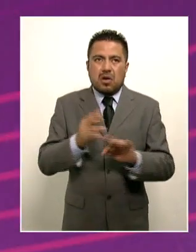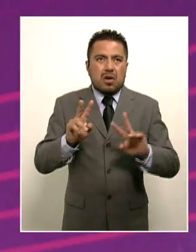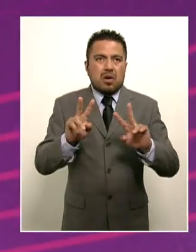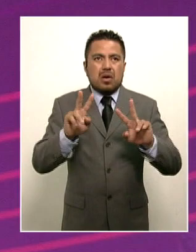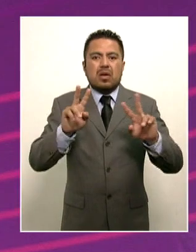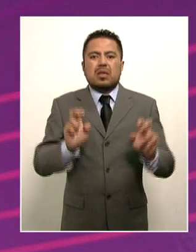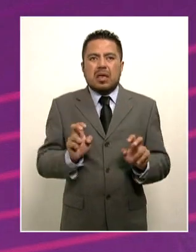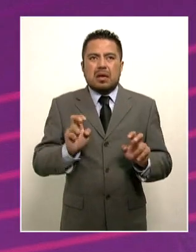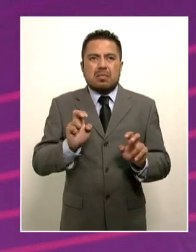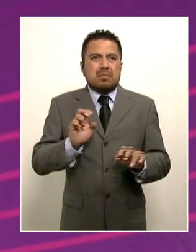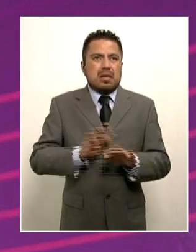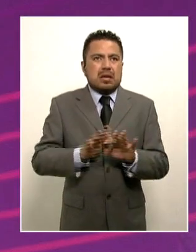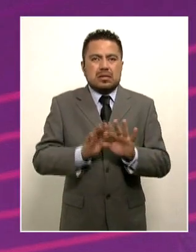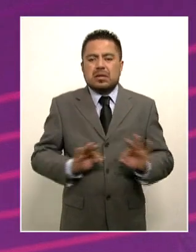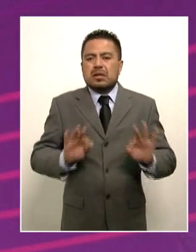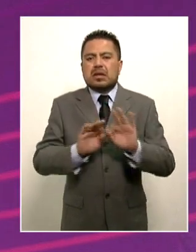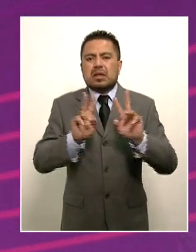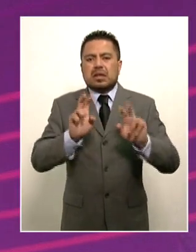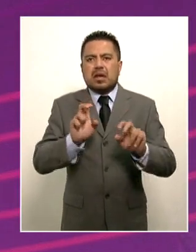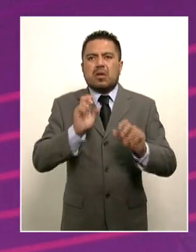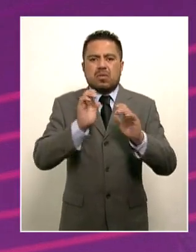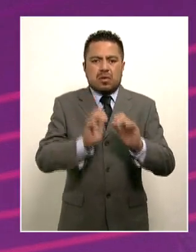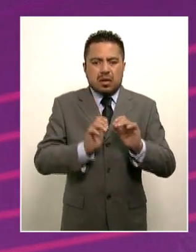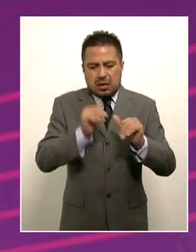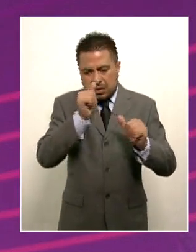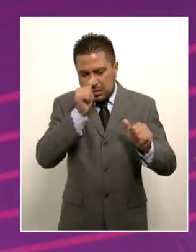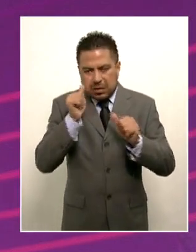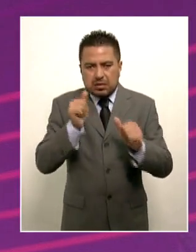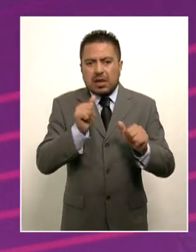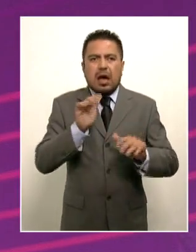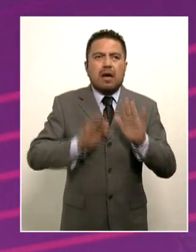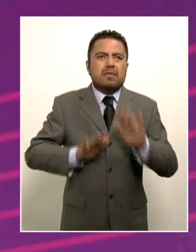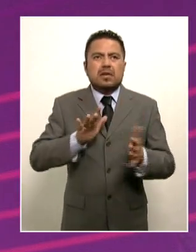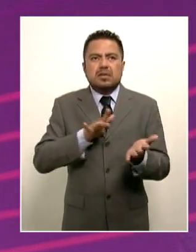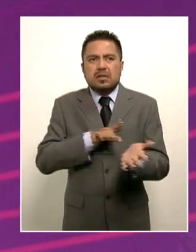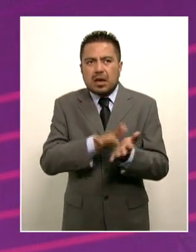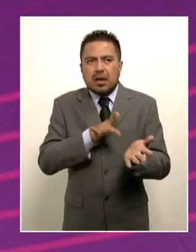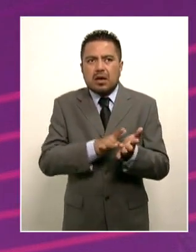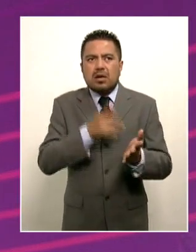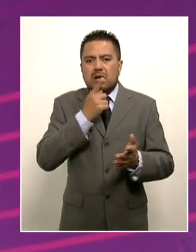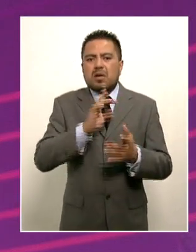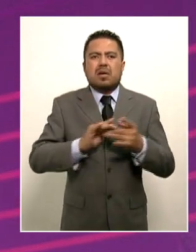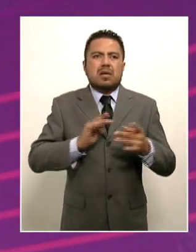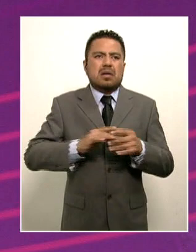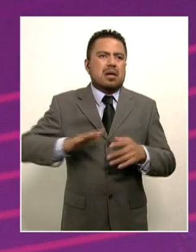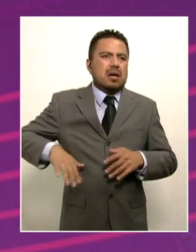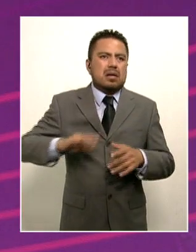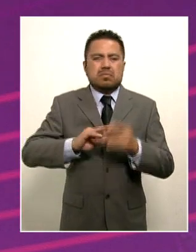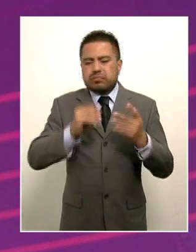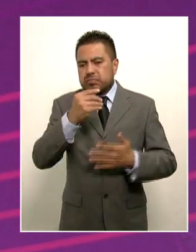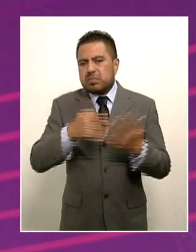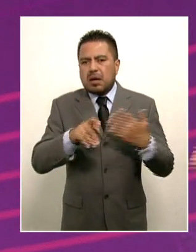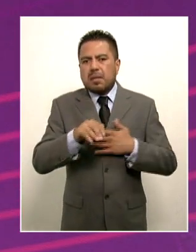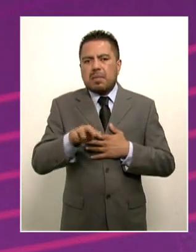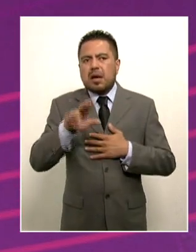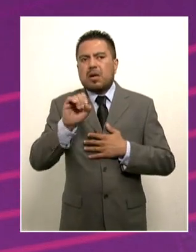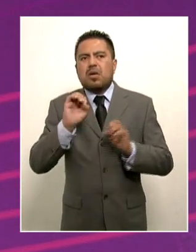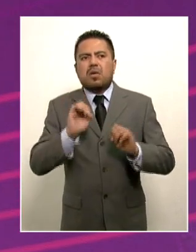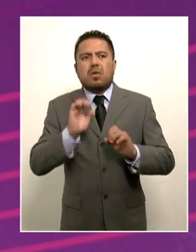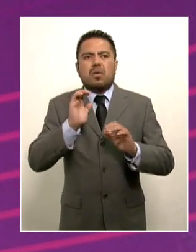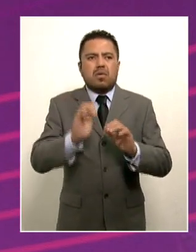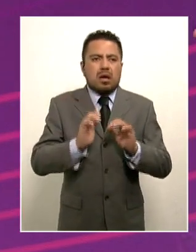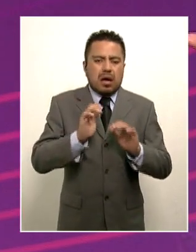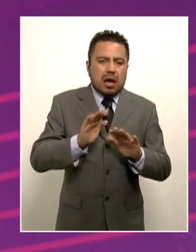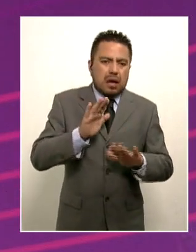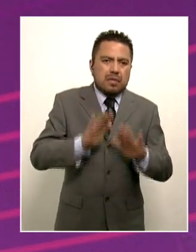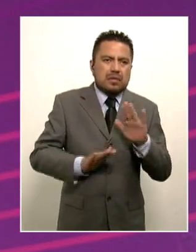es el tema del cuidado o de la atención, porque a veces es el apoyo, como nos describía Marco, a veces es el cuidado, a